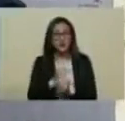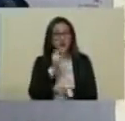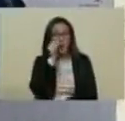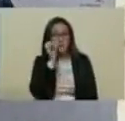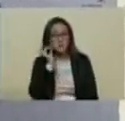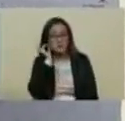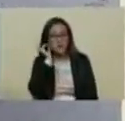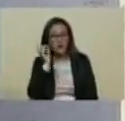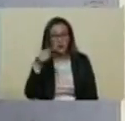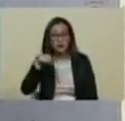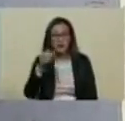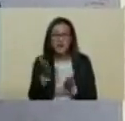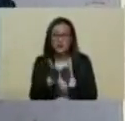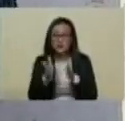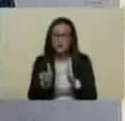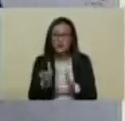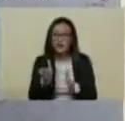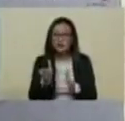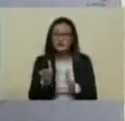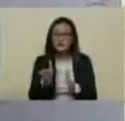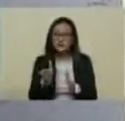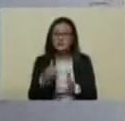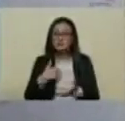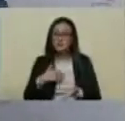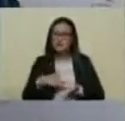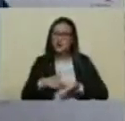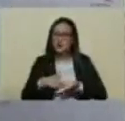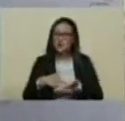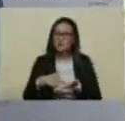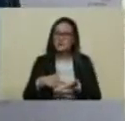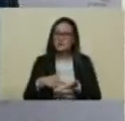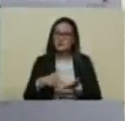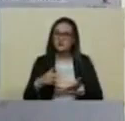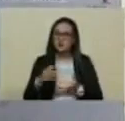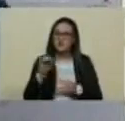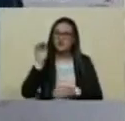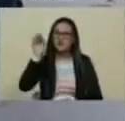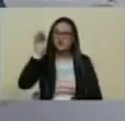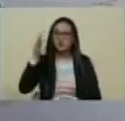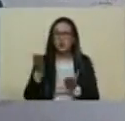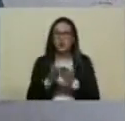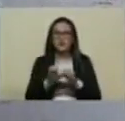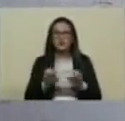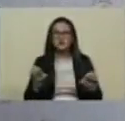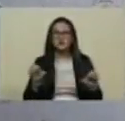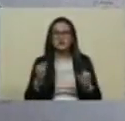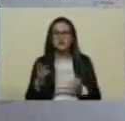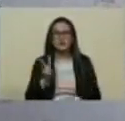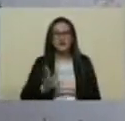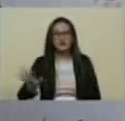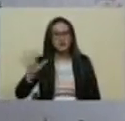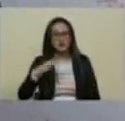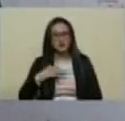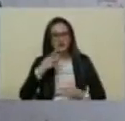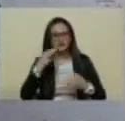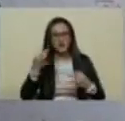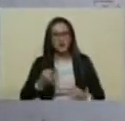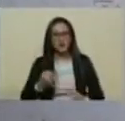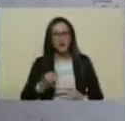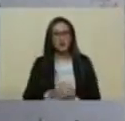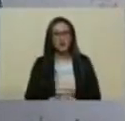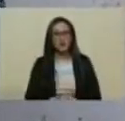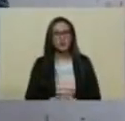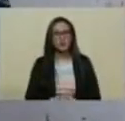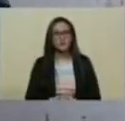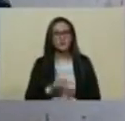a ustedes, estudiantes, les encomiendo el futuro de la educación venezolana. Estoy seguro,